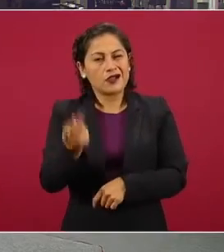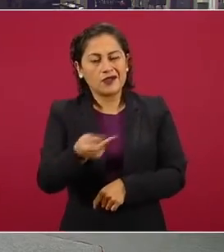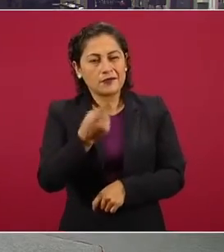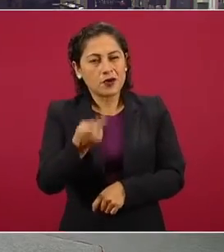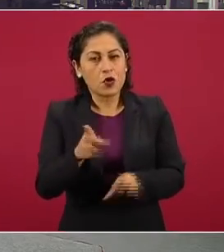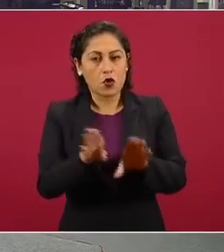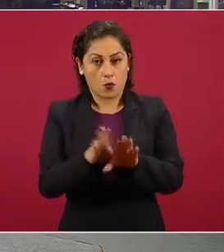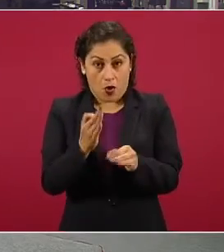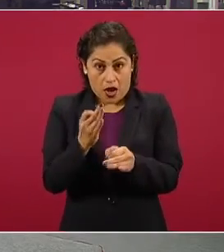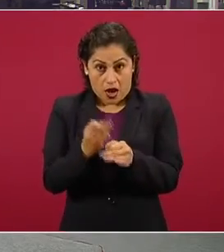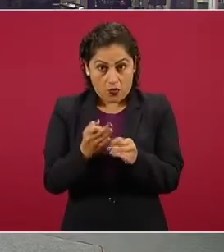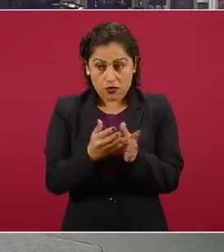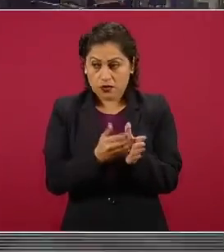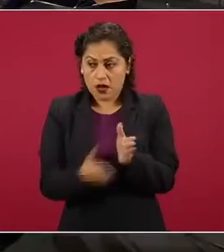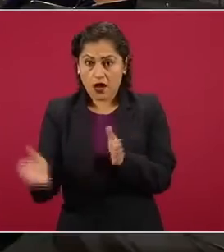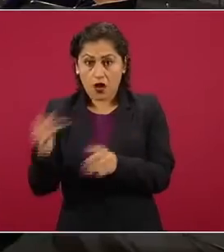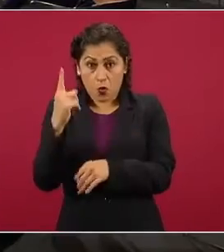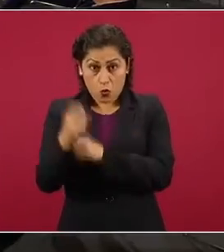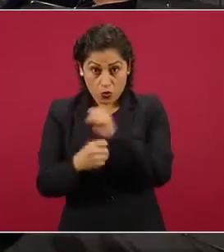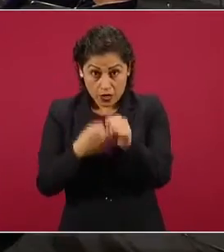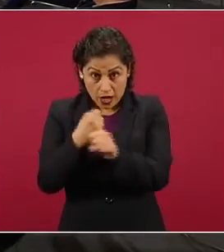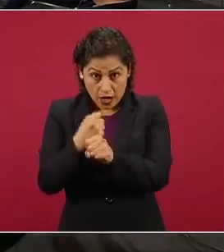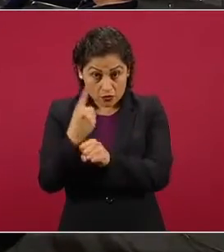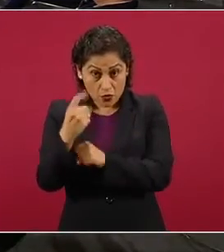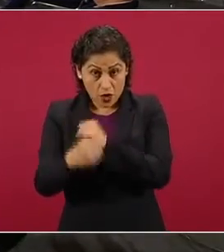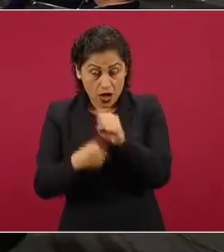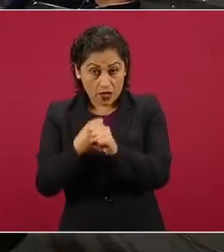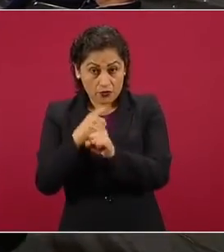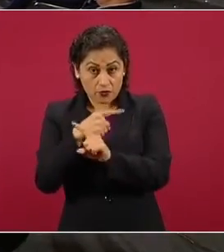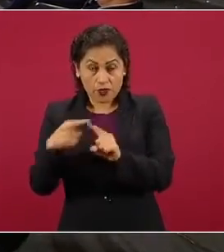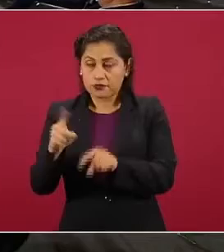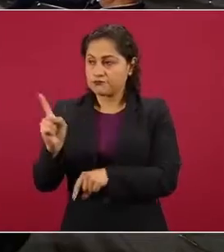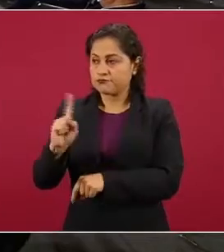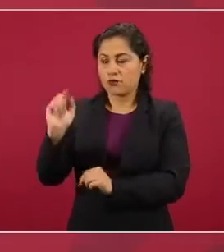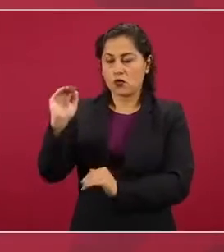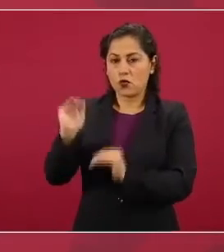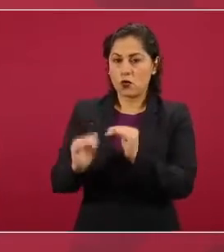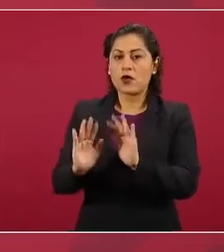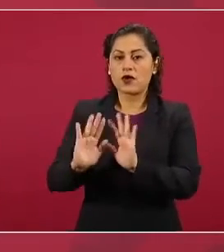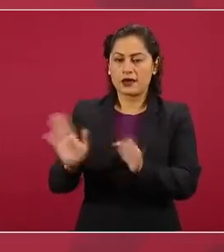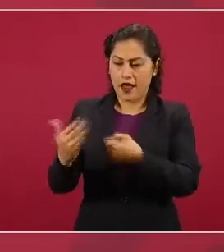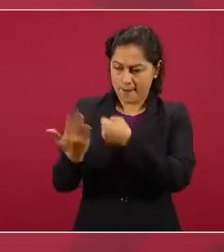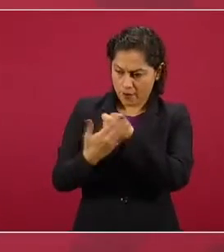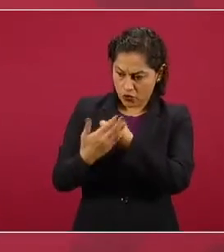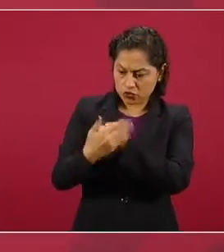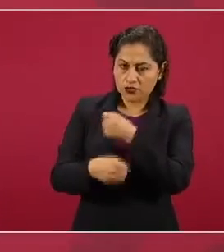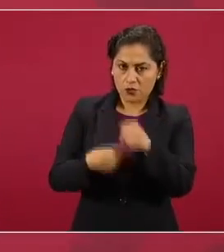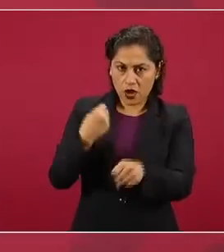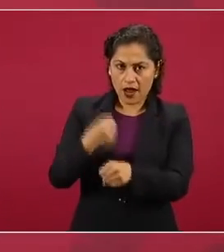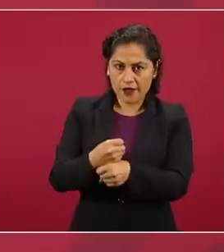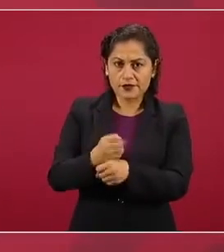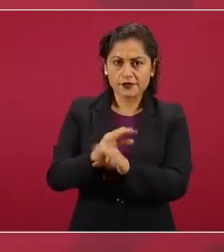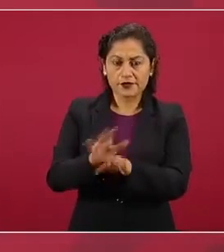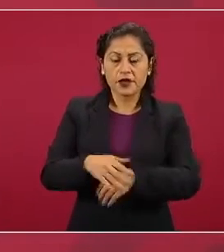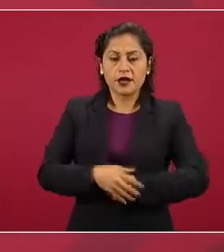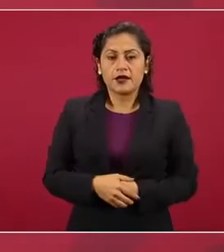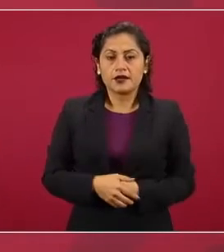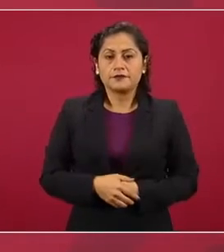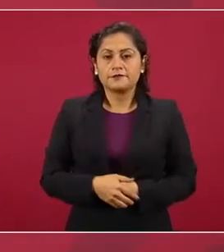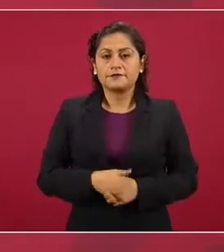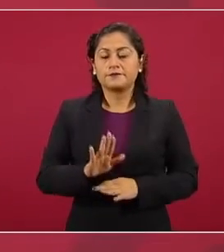estaremos hablando de un año, año y medio, que pudiera… No, menos, ya el año próximo. Pero se está